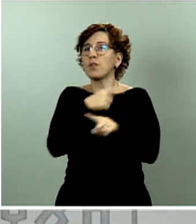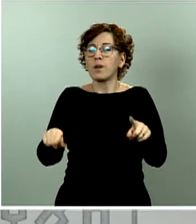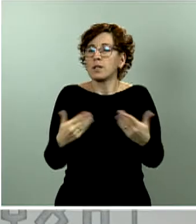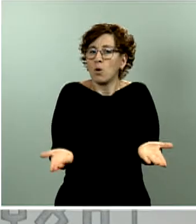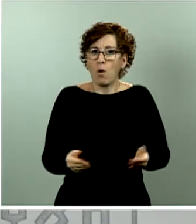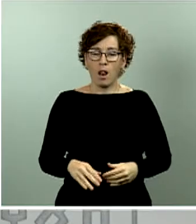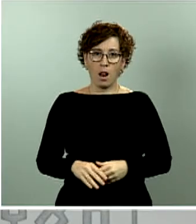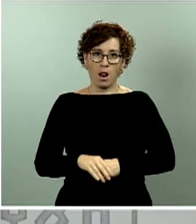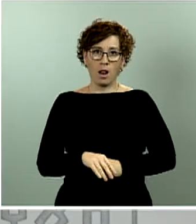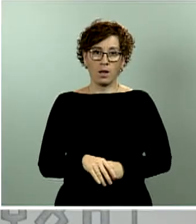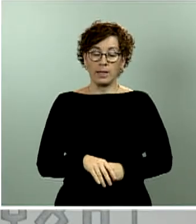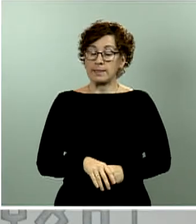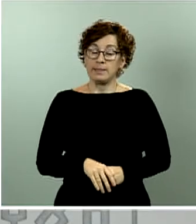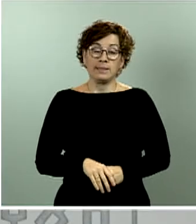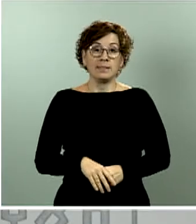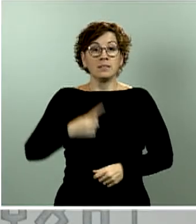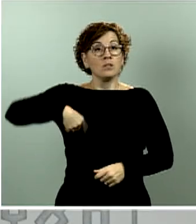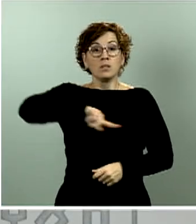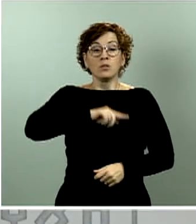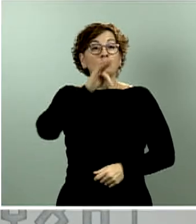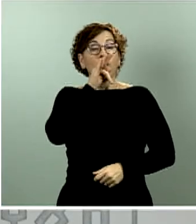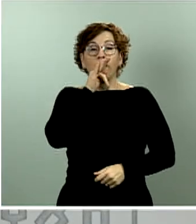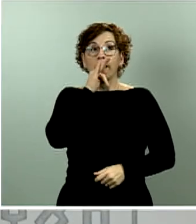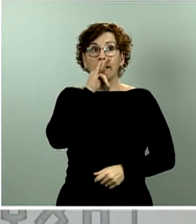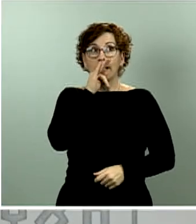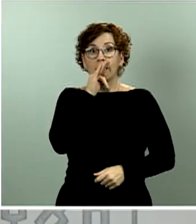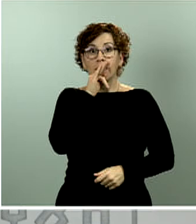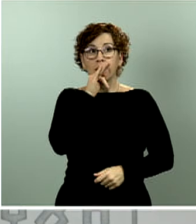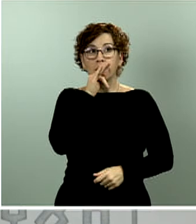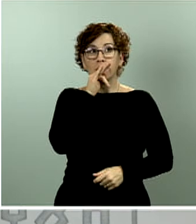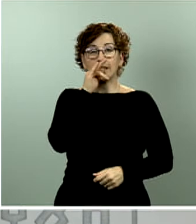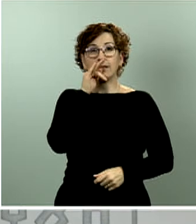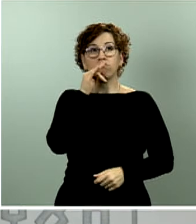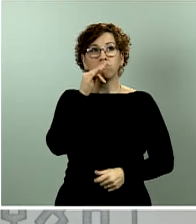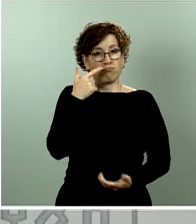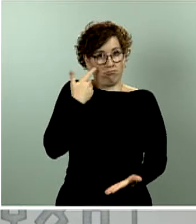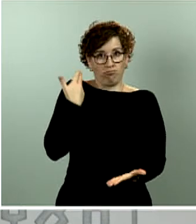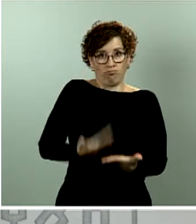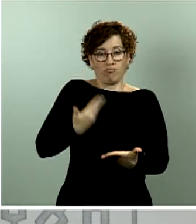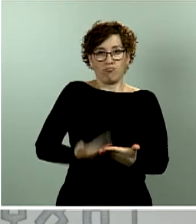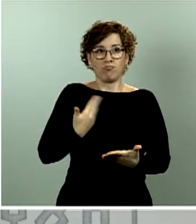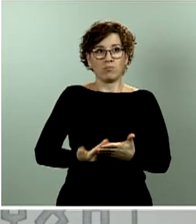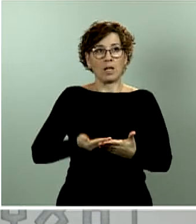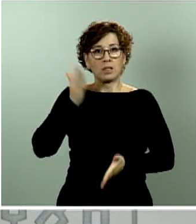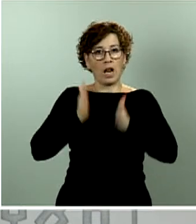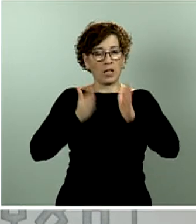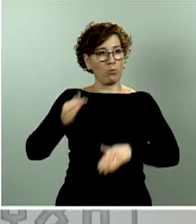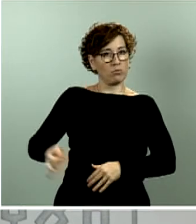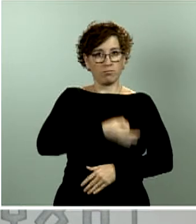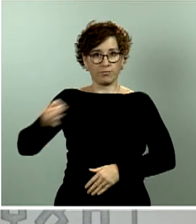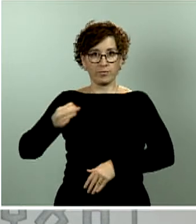Todavía no tenemos un tratamiento eficiente demostrado para el coronavirus, para los